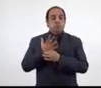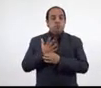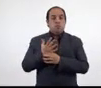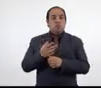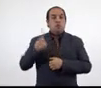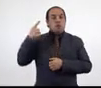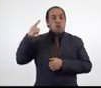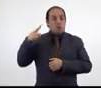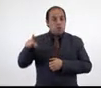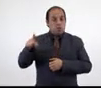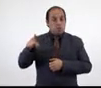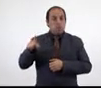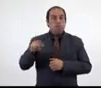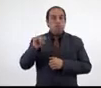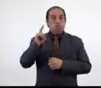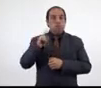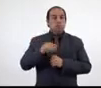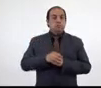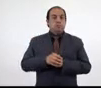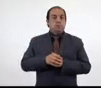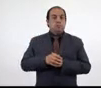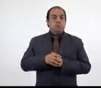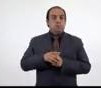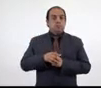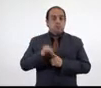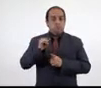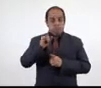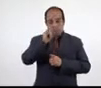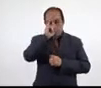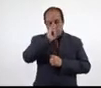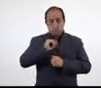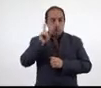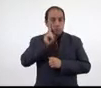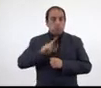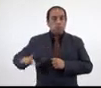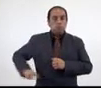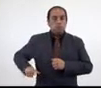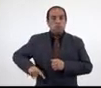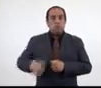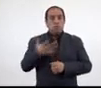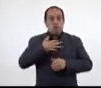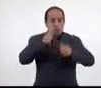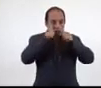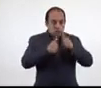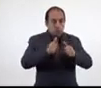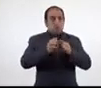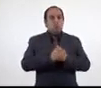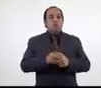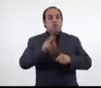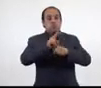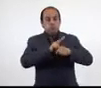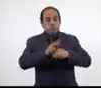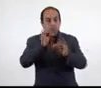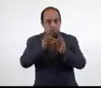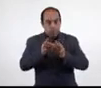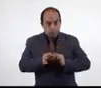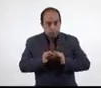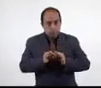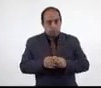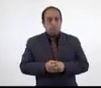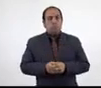nos instruyó a dar una atención y seguimiento puntual y personalizado, lo que hemos venido hasta este